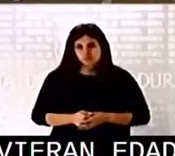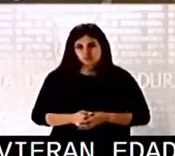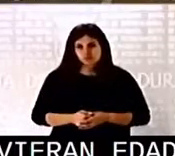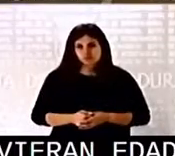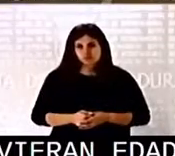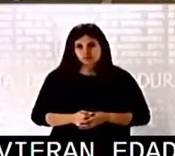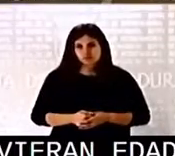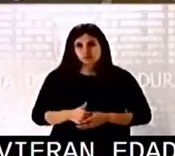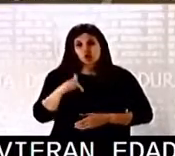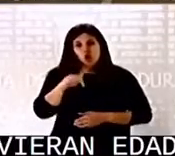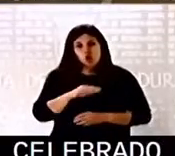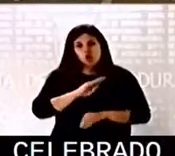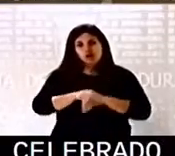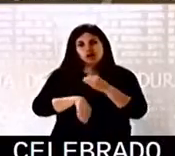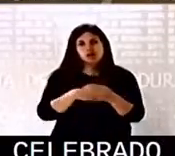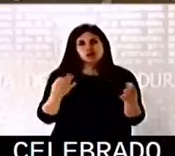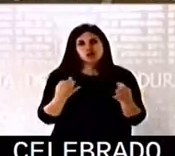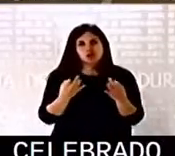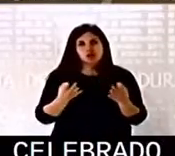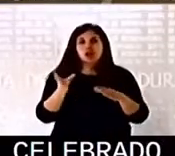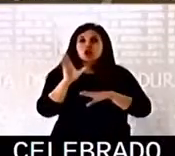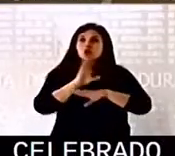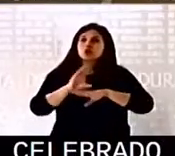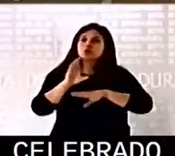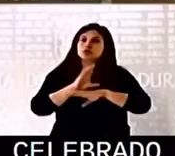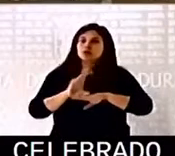Hoy se ha celebrado Consejo de Gobierno extraordinario.